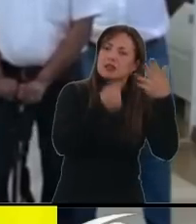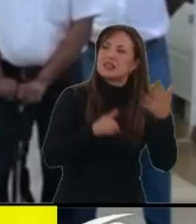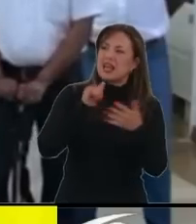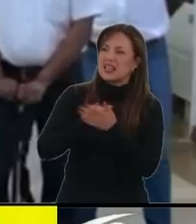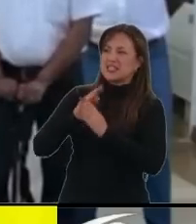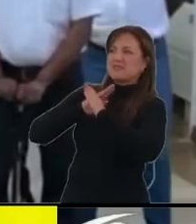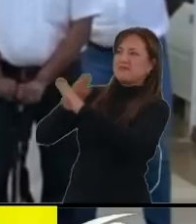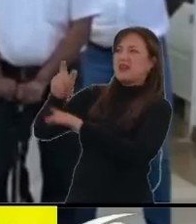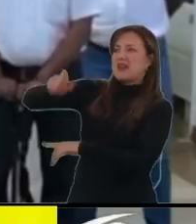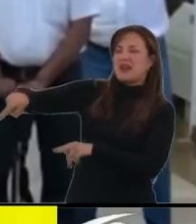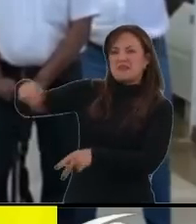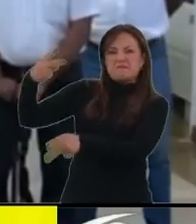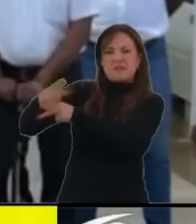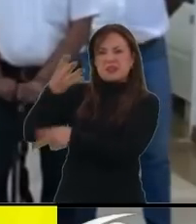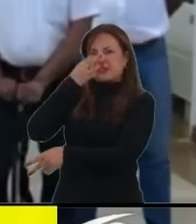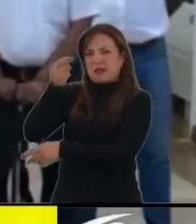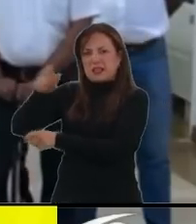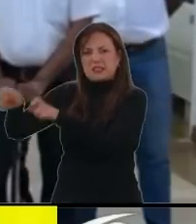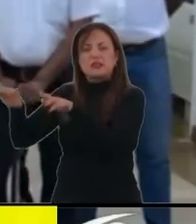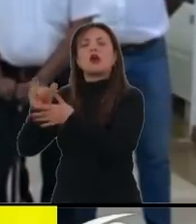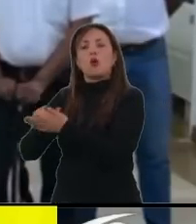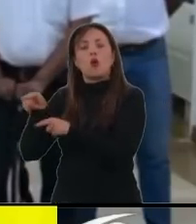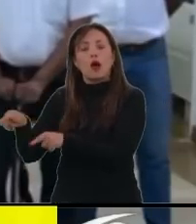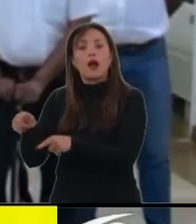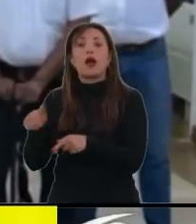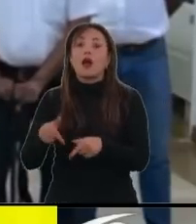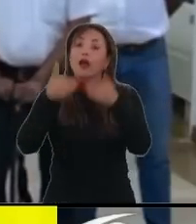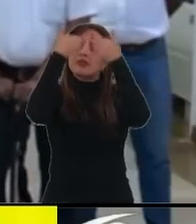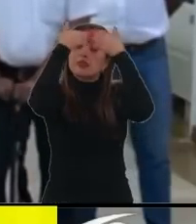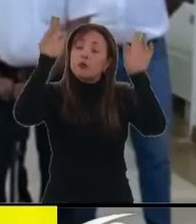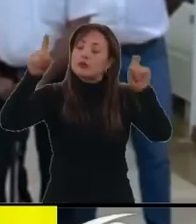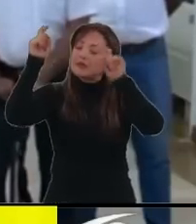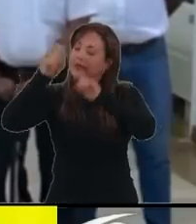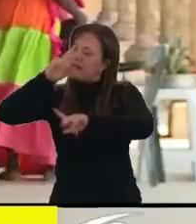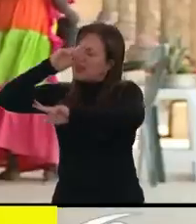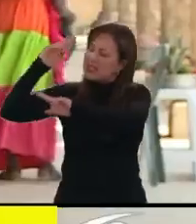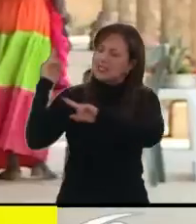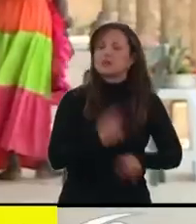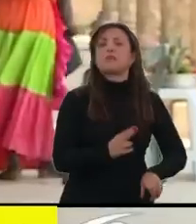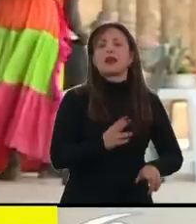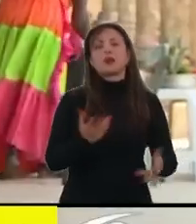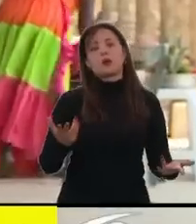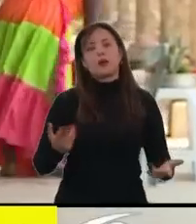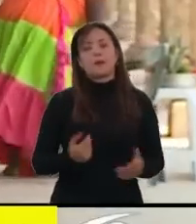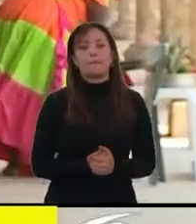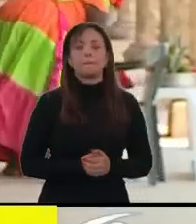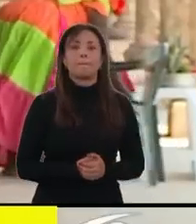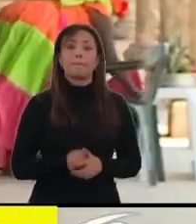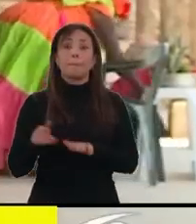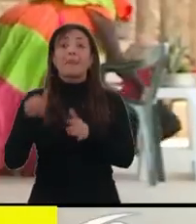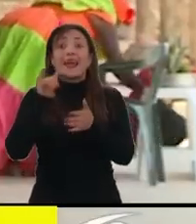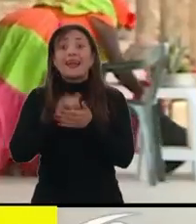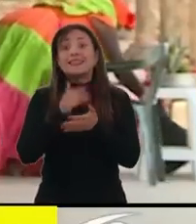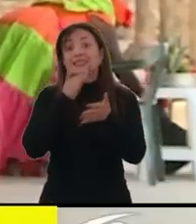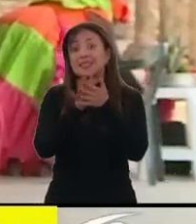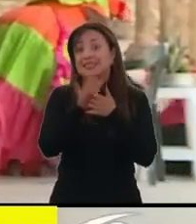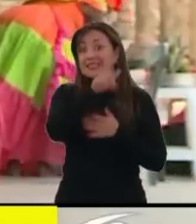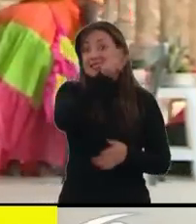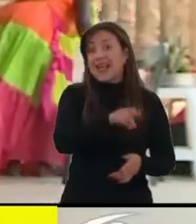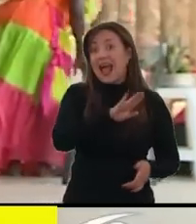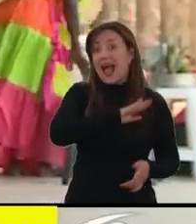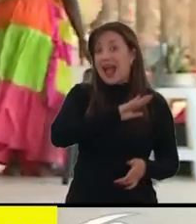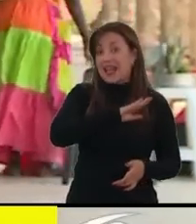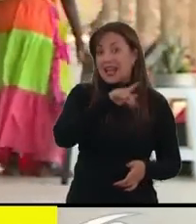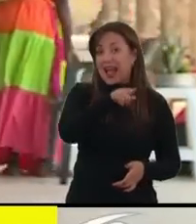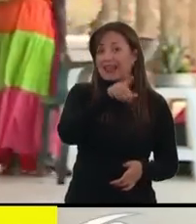malandrines. La democracia se respeta. En su pronunciamiento, además, el